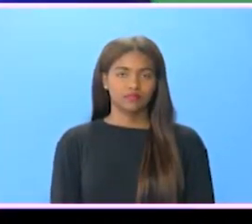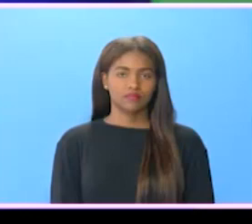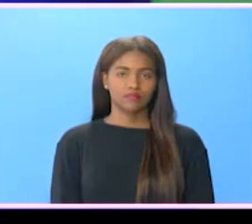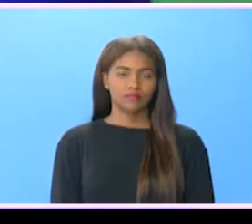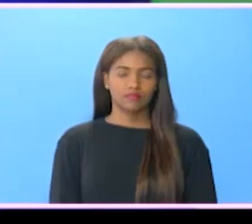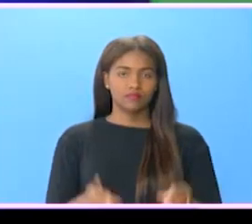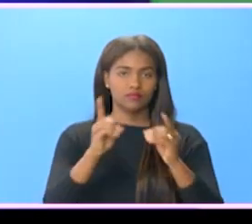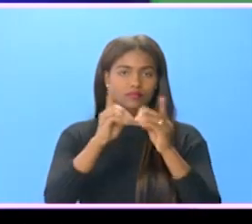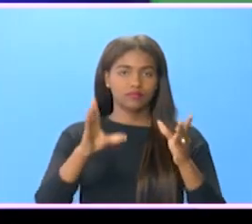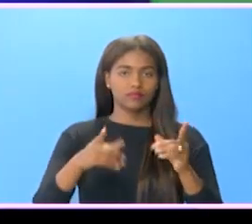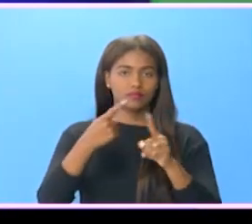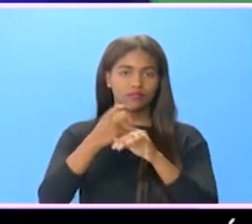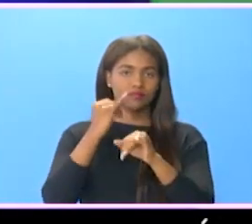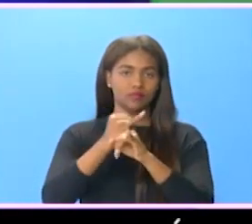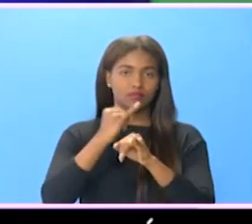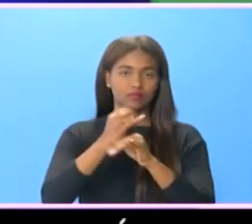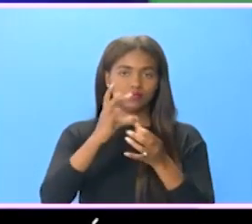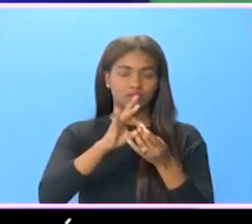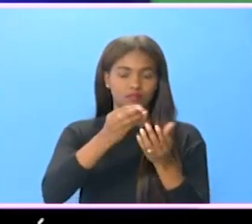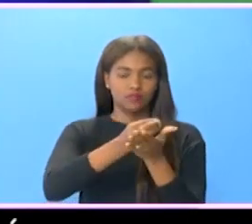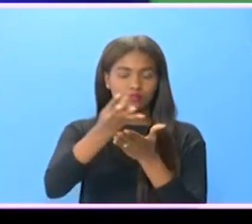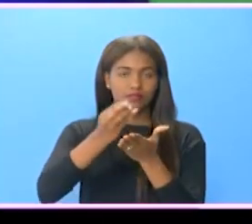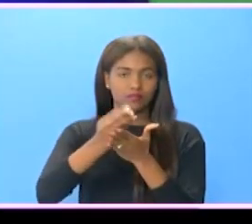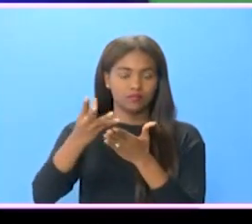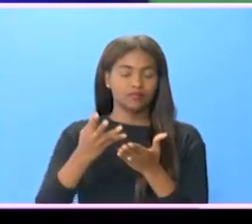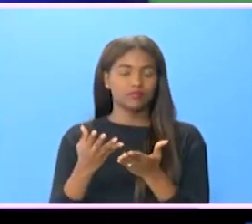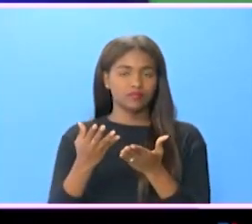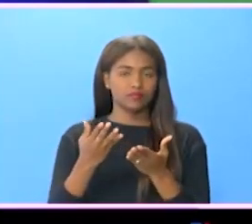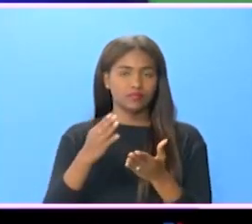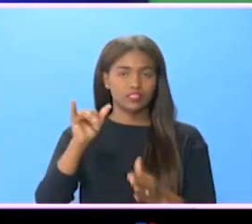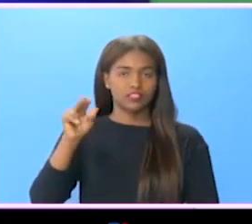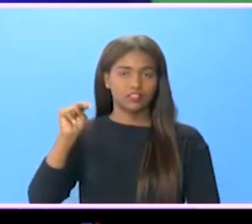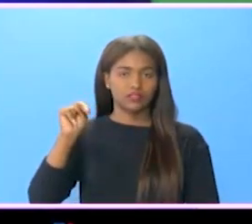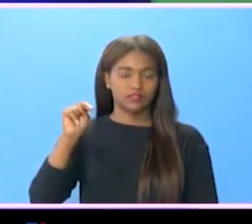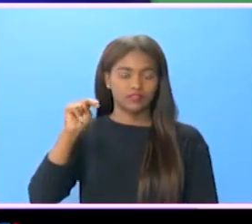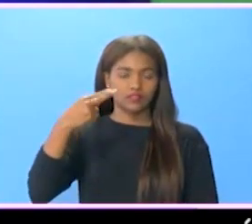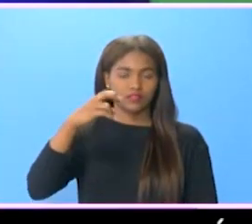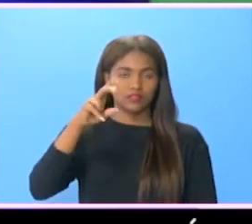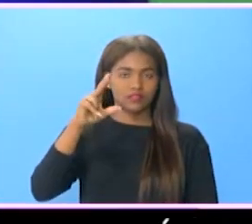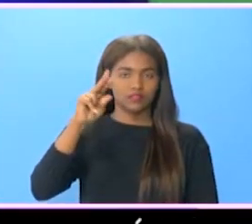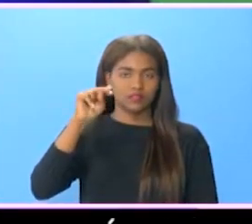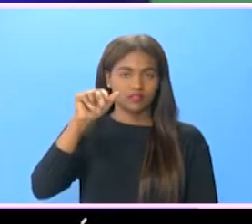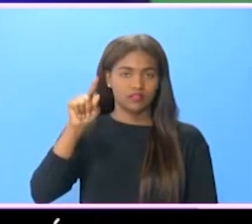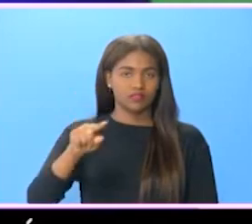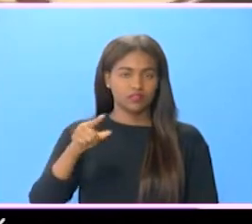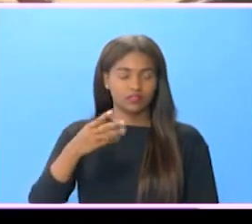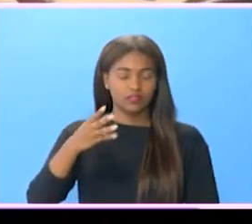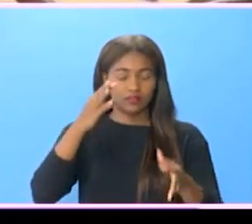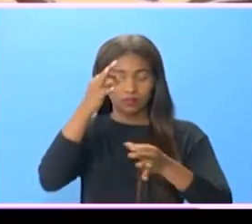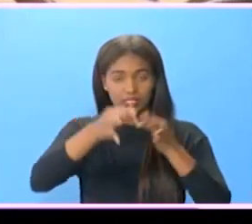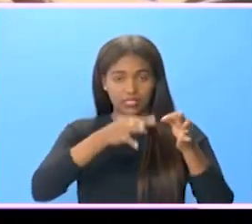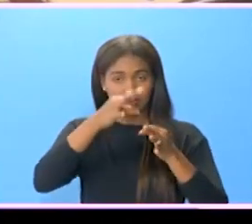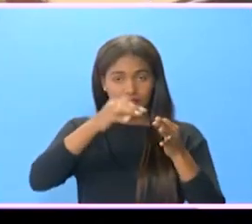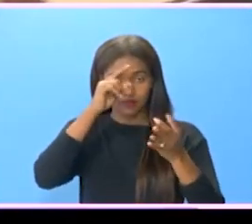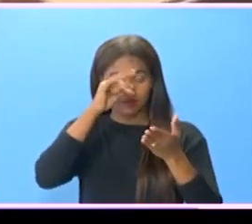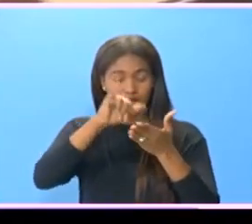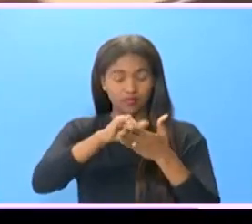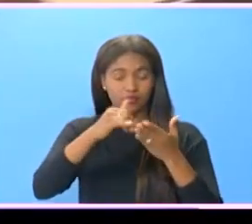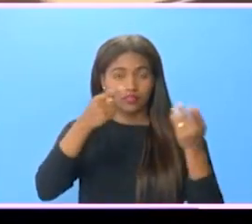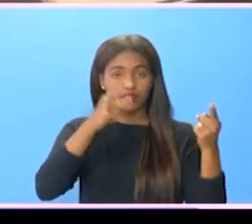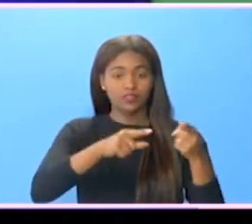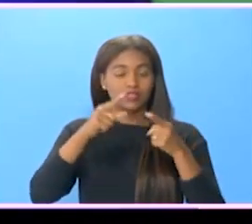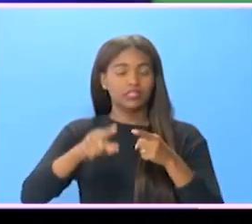El director del Instituto de Estabilización de Precios, Iván Hernández Guzmán, exhortó al sector detallista